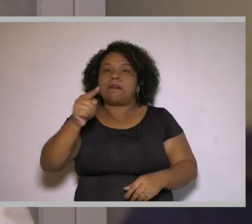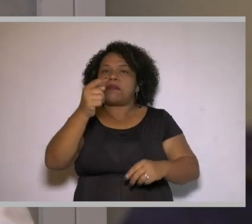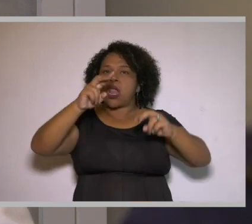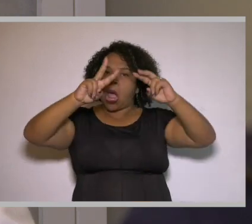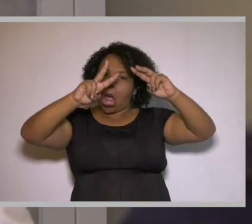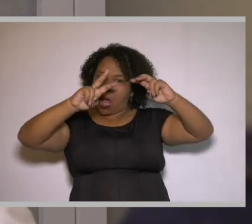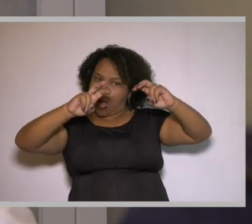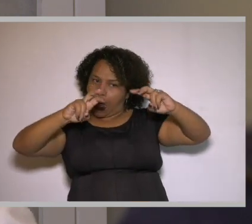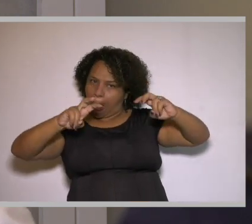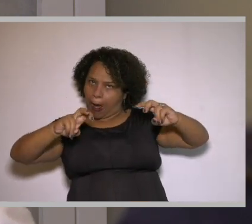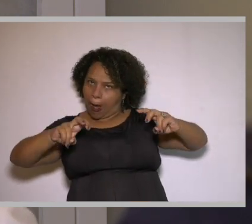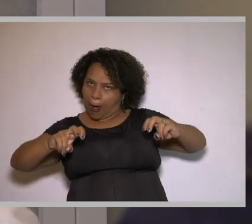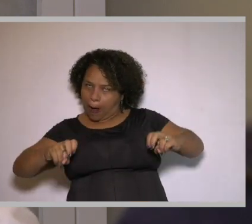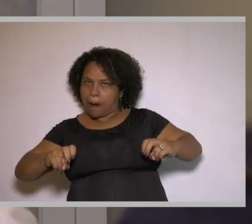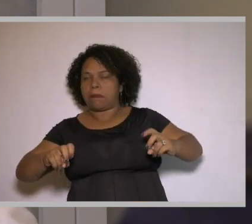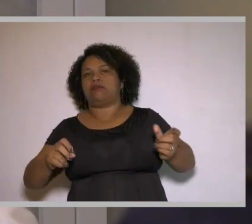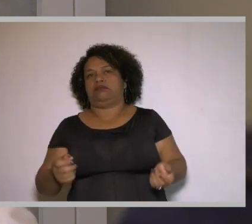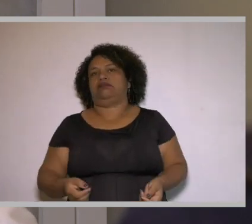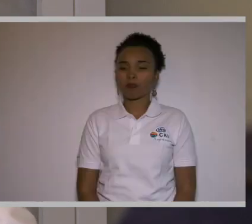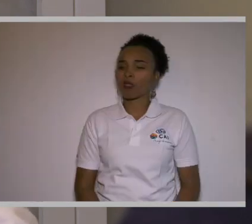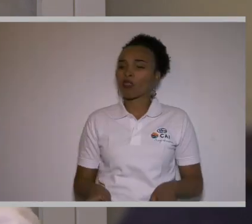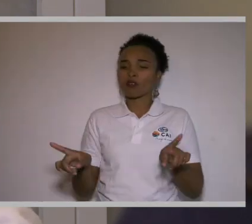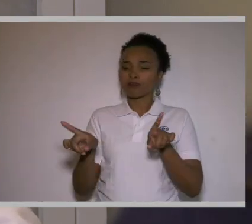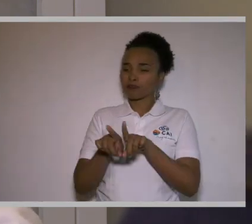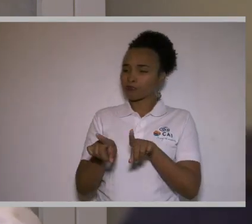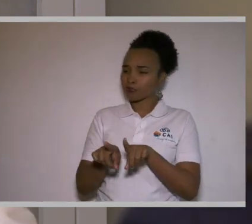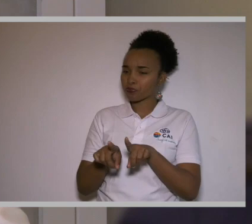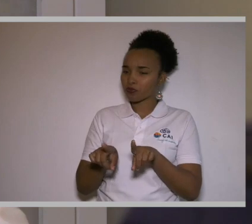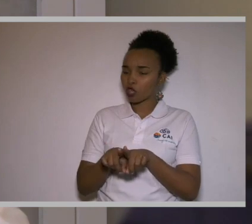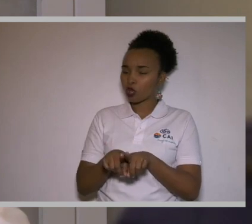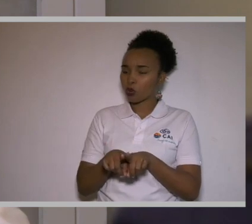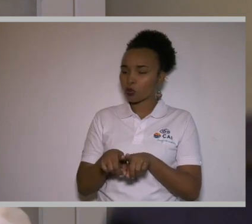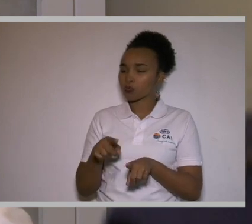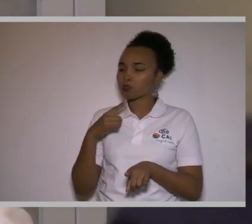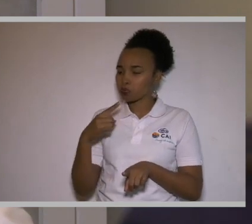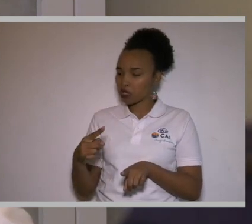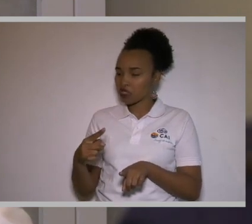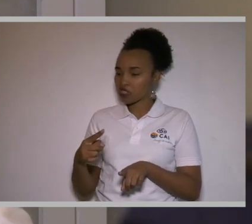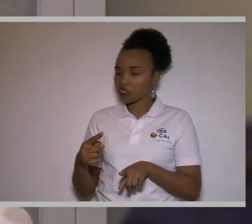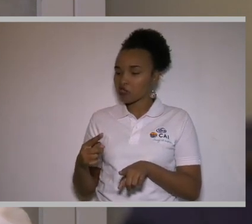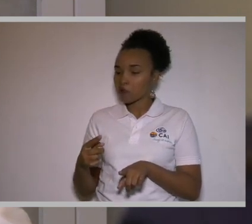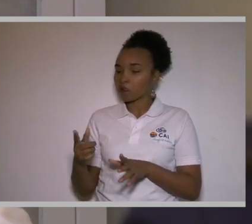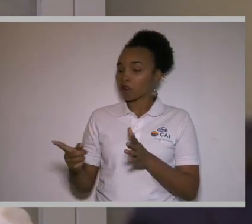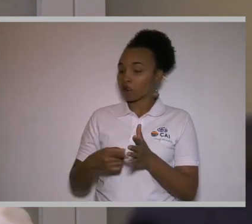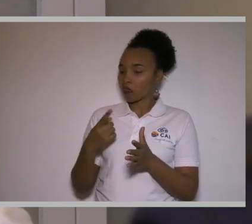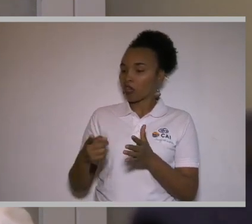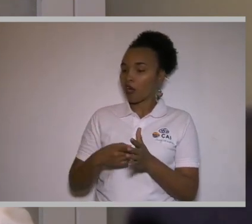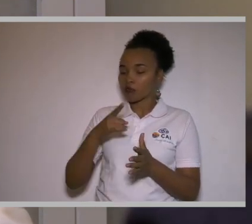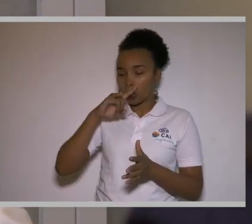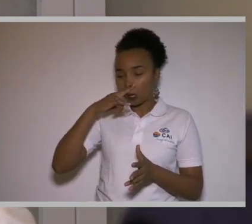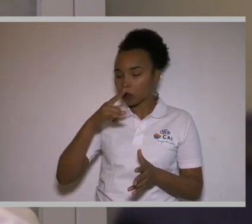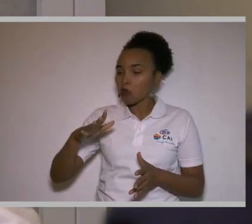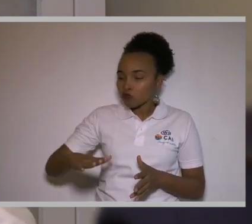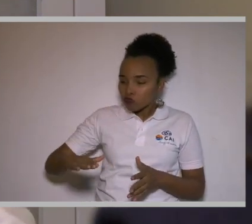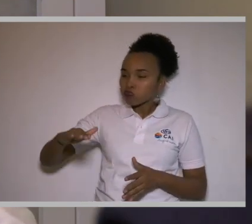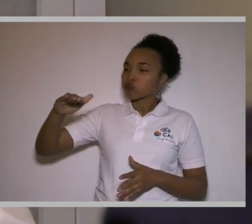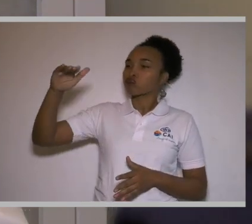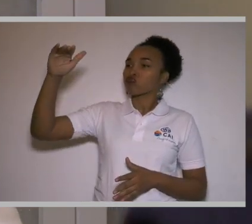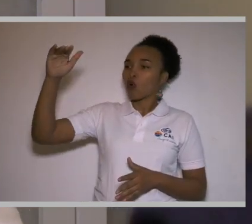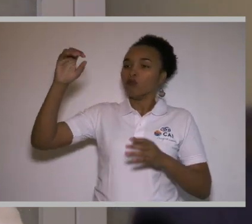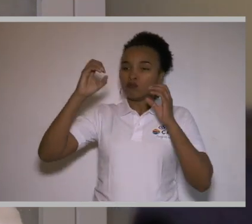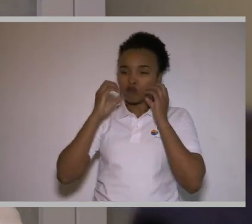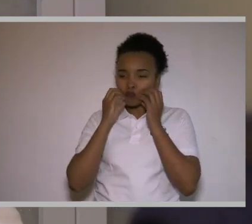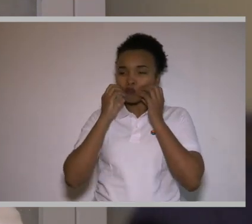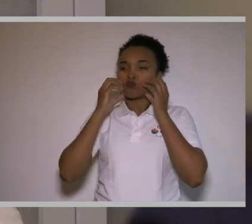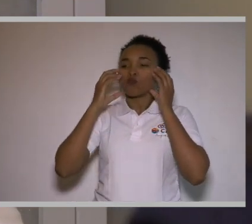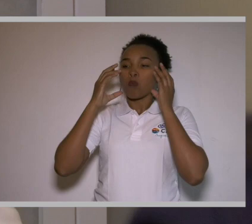llevar a cirugía. Eso quiere decir que no todos los pacientes que ronquen necesitan cirugía. Son algunos pacientes que se evalúan a través